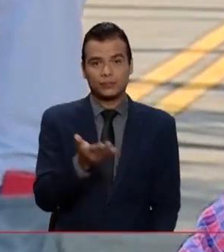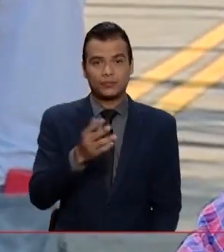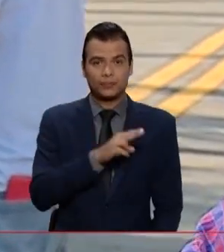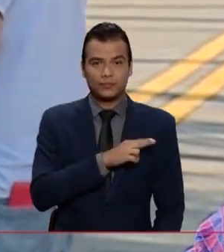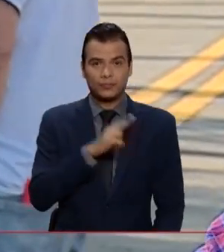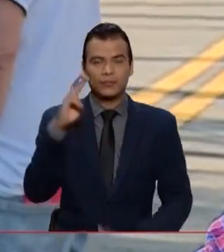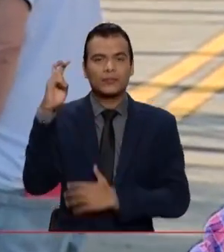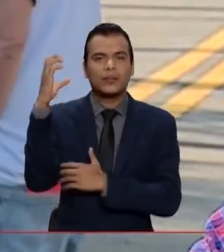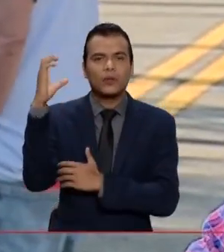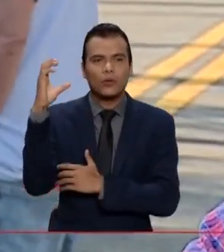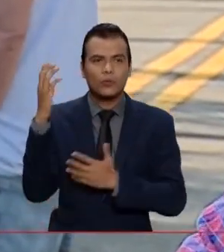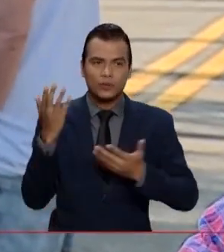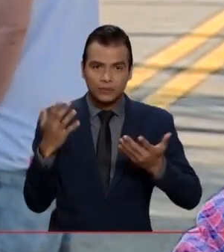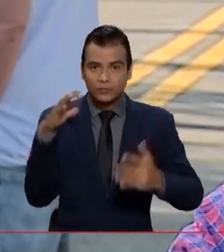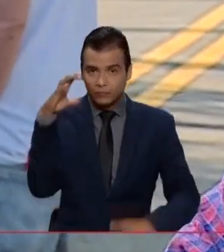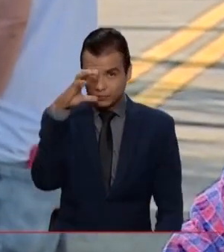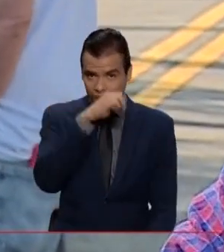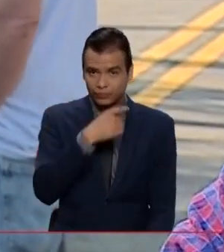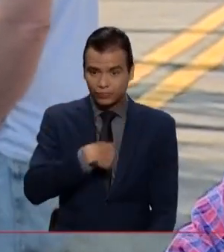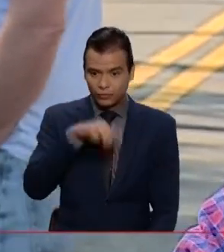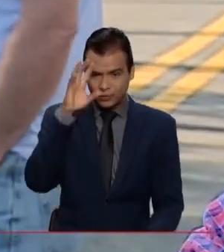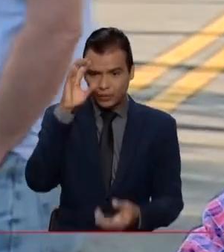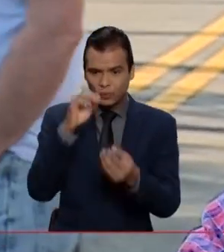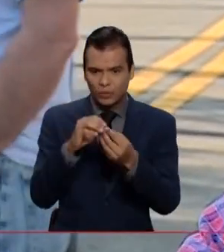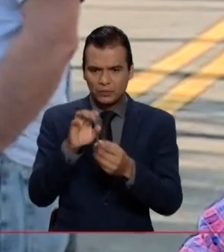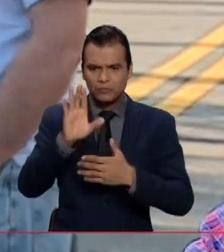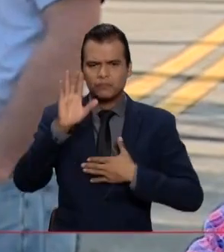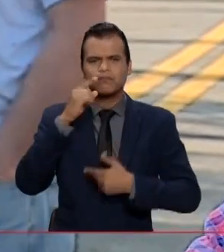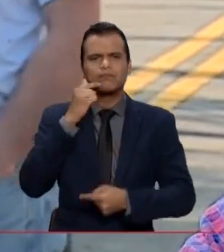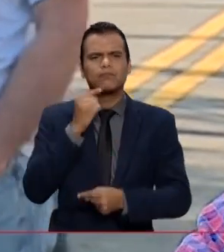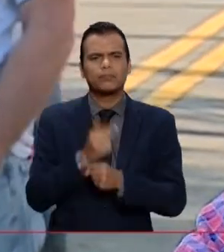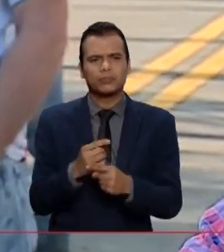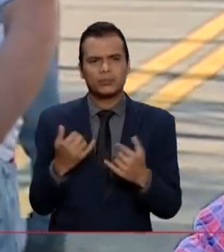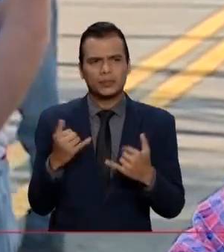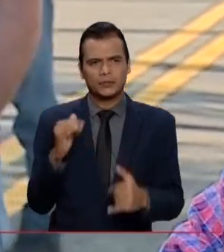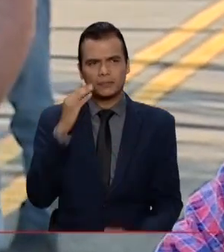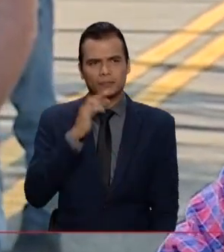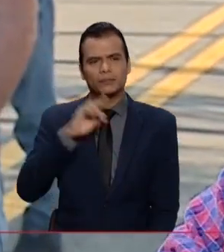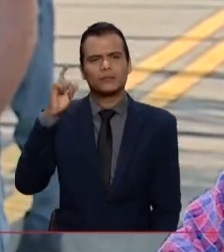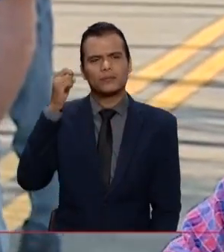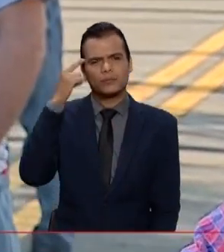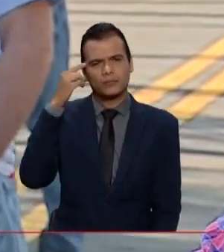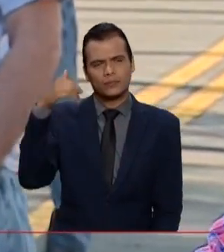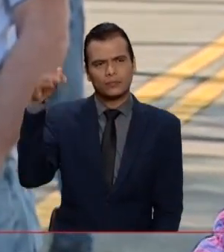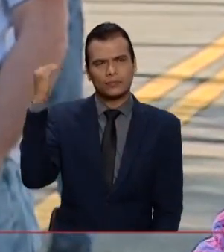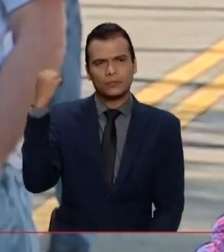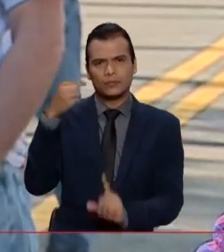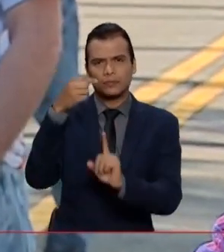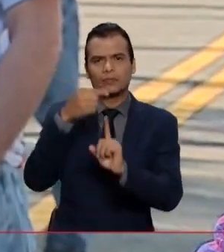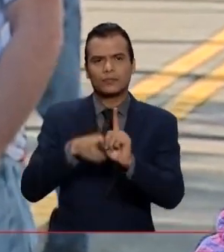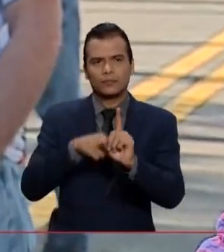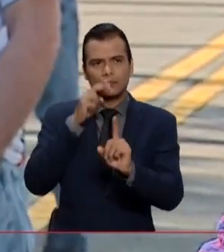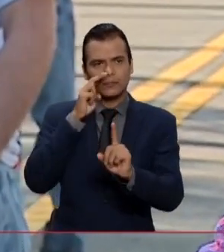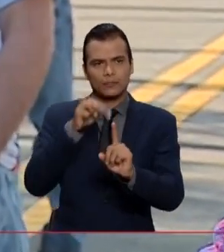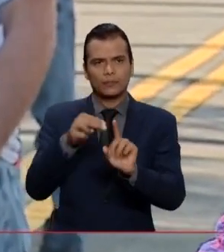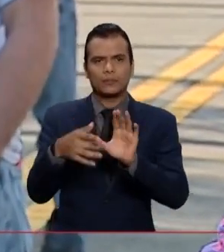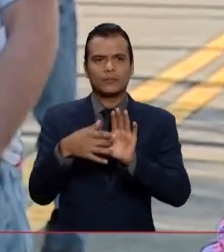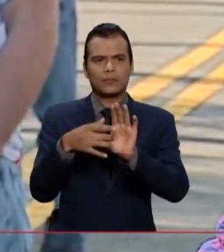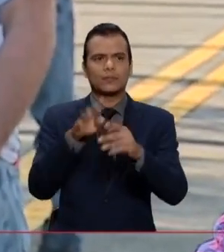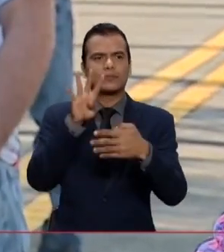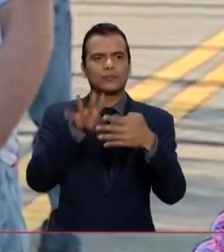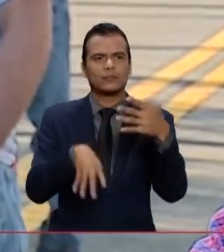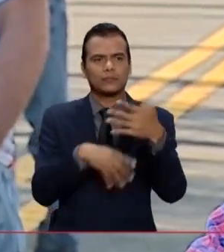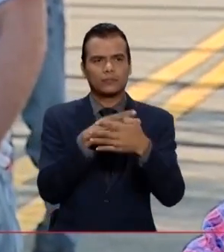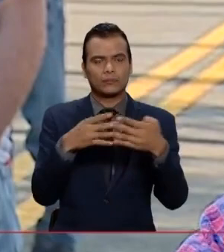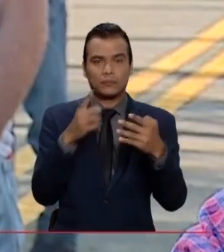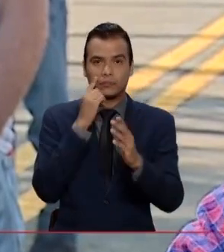Colombia que cumplimos nuestra palabra. A la señora gobernadora le dijimos en junio cuando estuvimos, le mostramos el cronograma y le dijimos